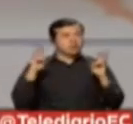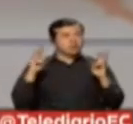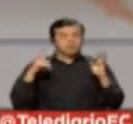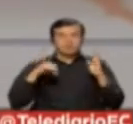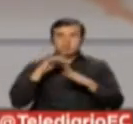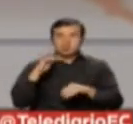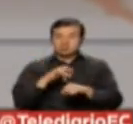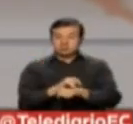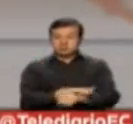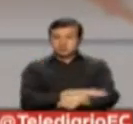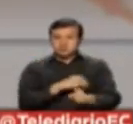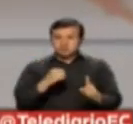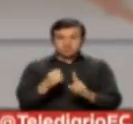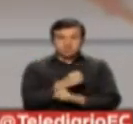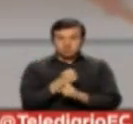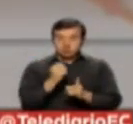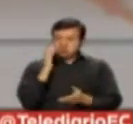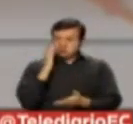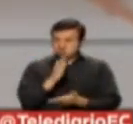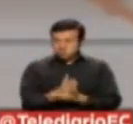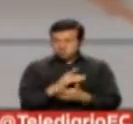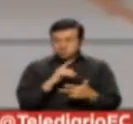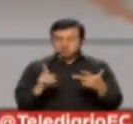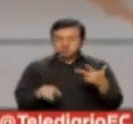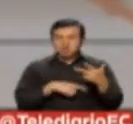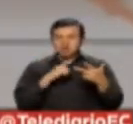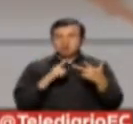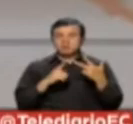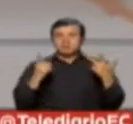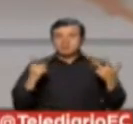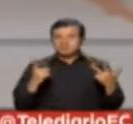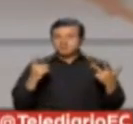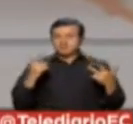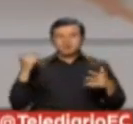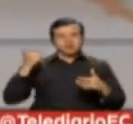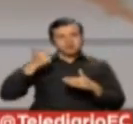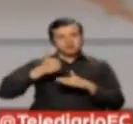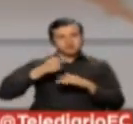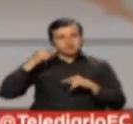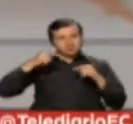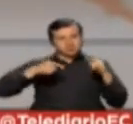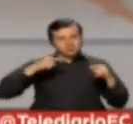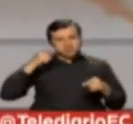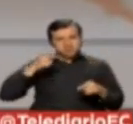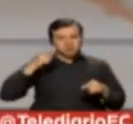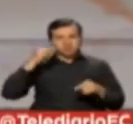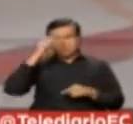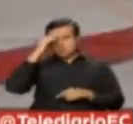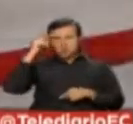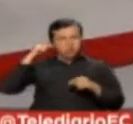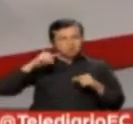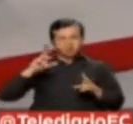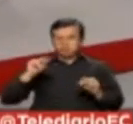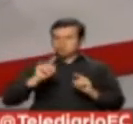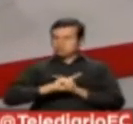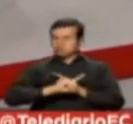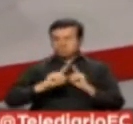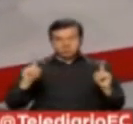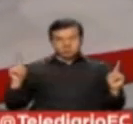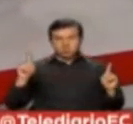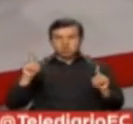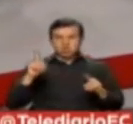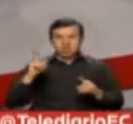más conciencia menos violencia que no haya un manejo autoritario del sistema educativo que nunca más haya